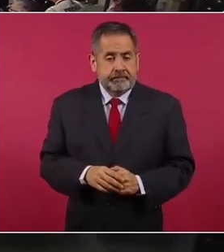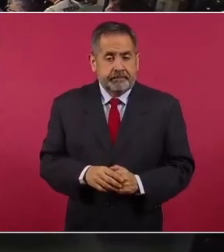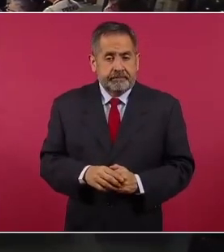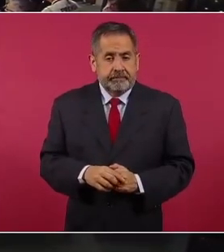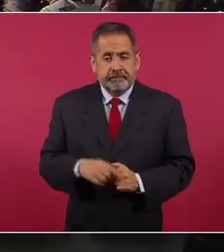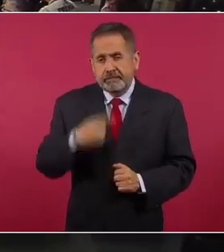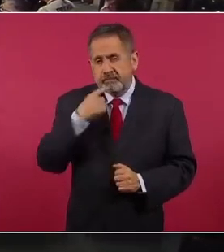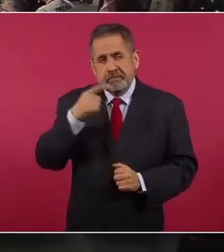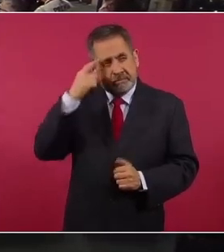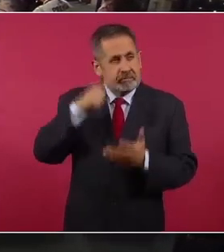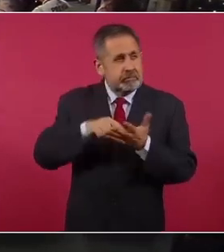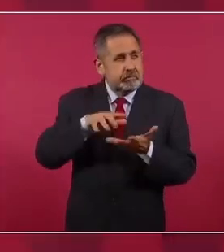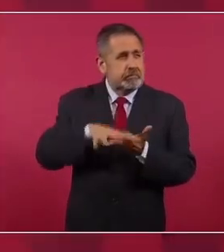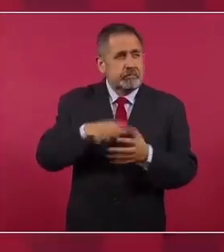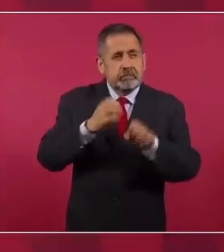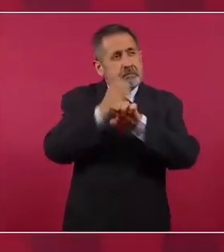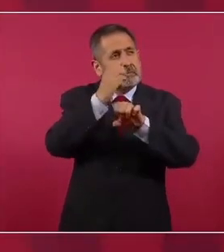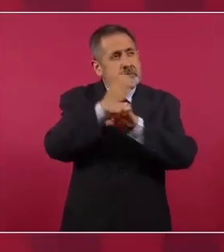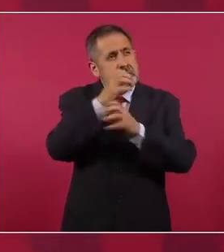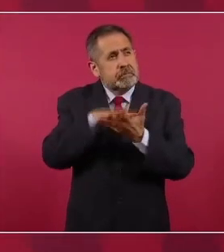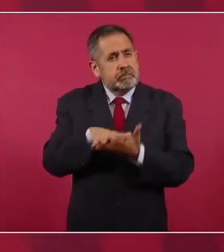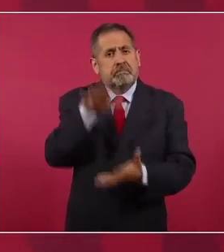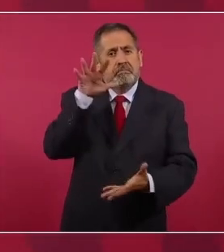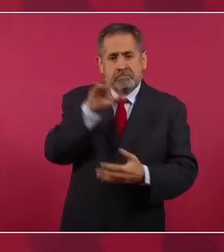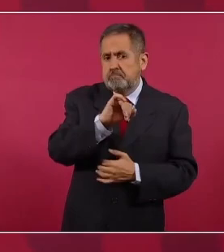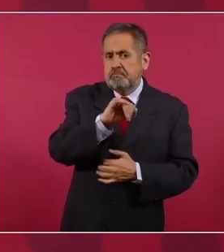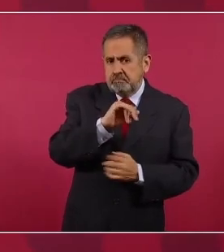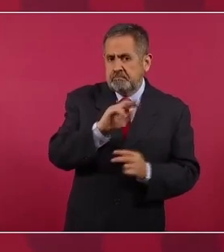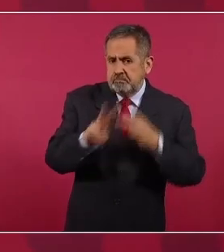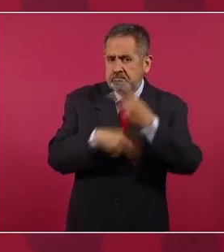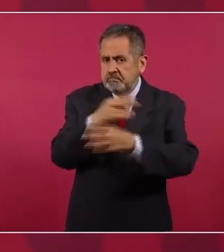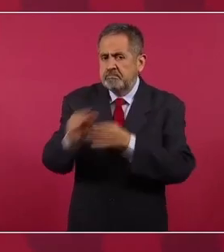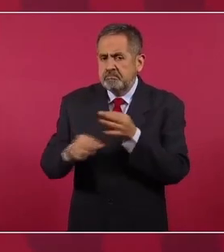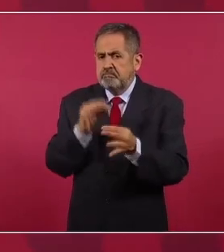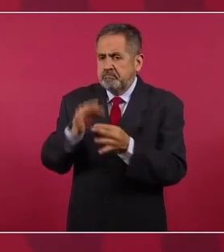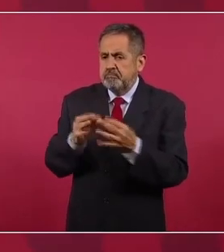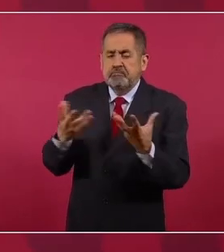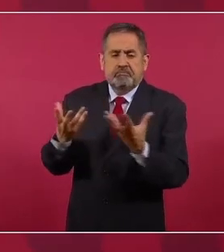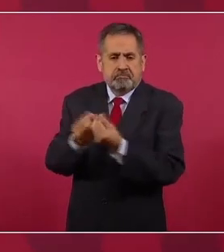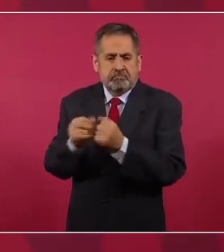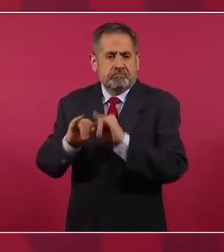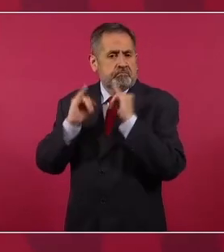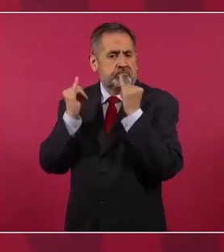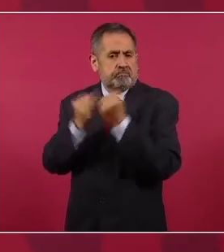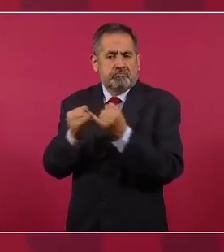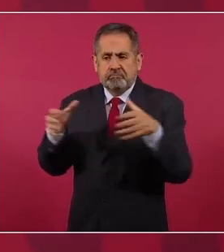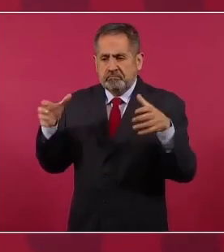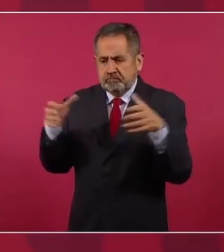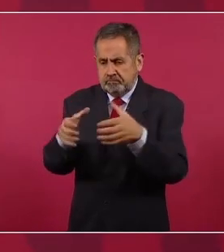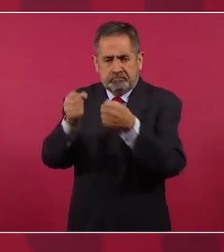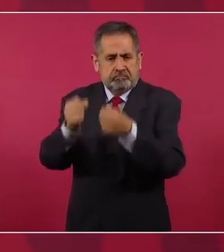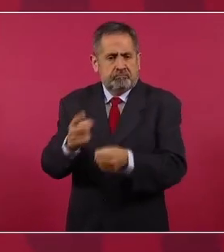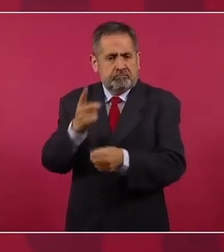yo diría que la mayoría sí asiste a las reuniones.